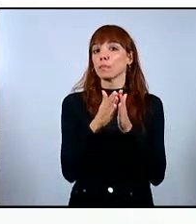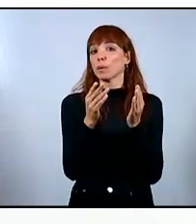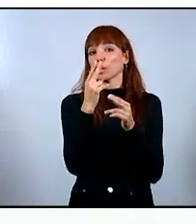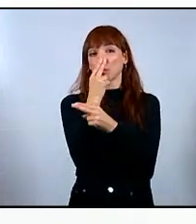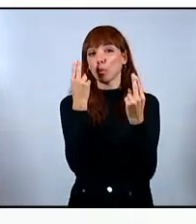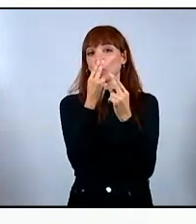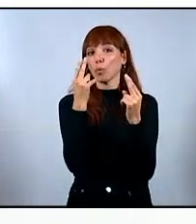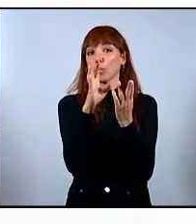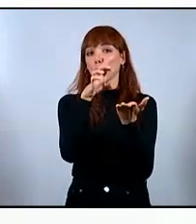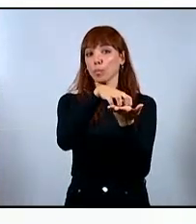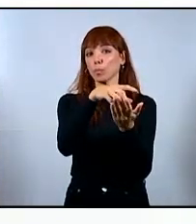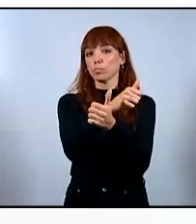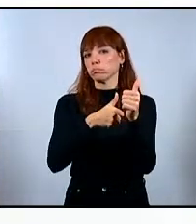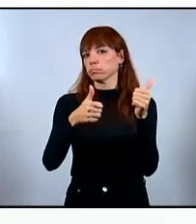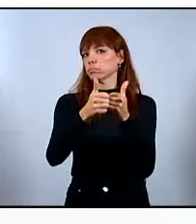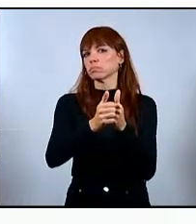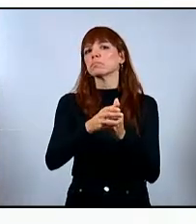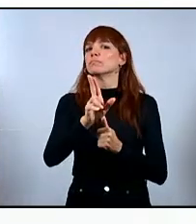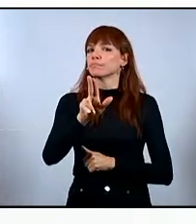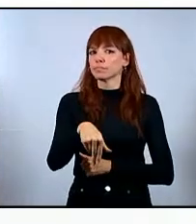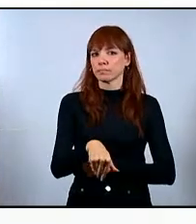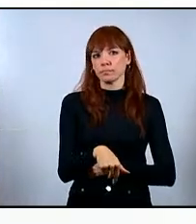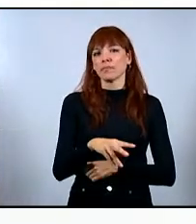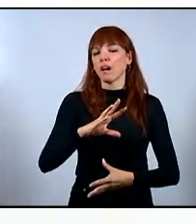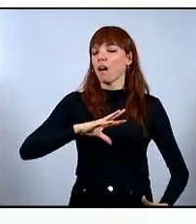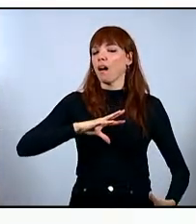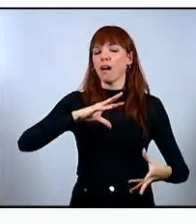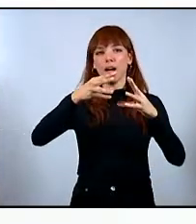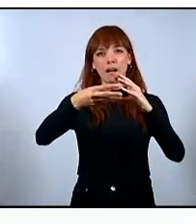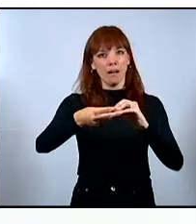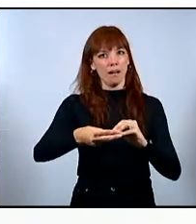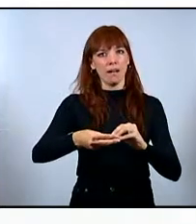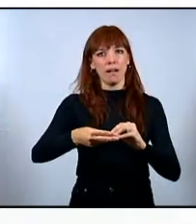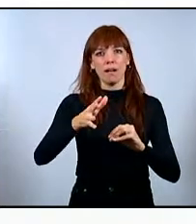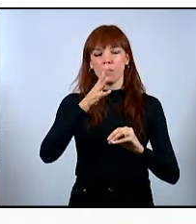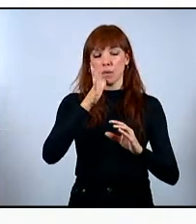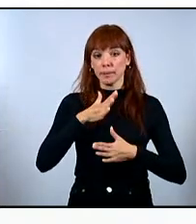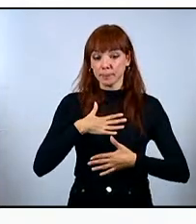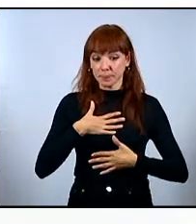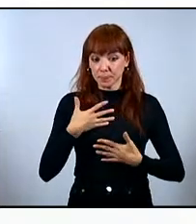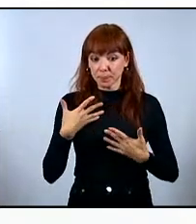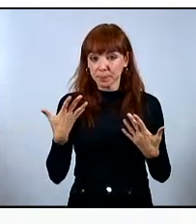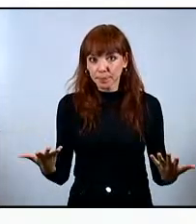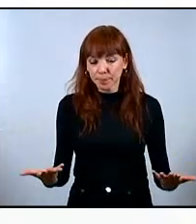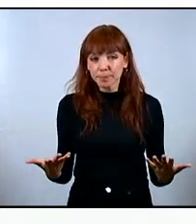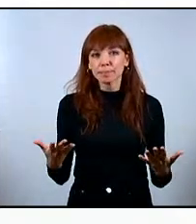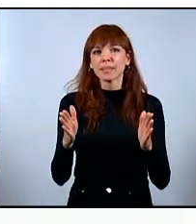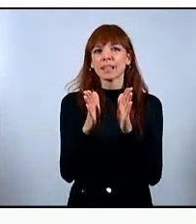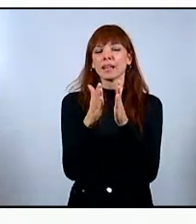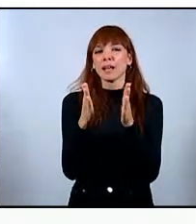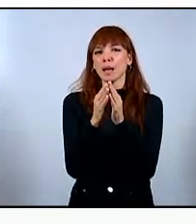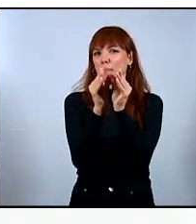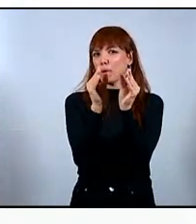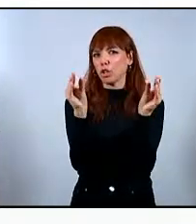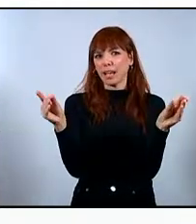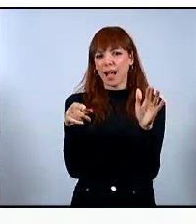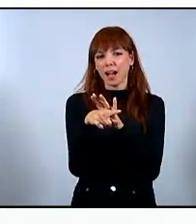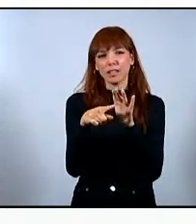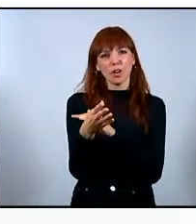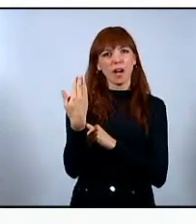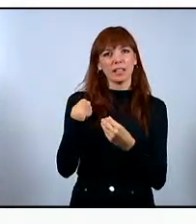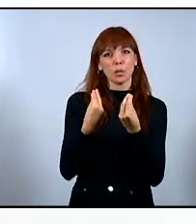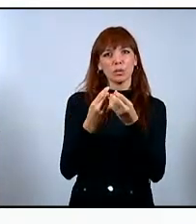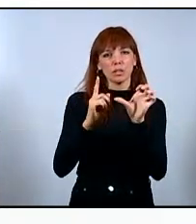nosotros son una prioridad y no lo vamos a ocultar. Nos hemos encontrado una situación de las bibliotecas gestionadas por la Junta de Extremadura que era